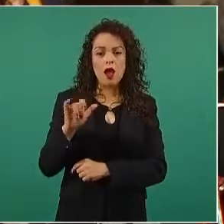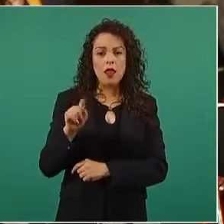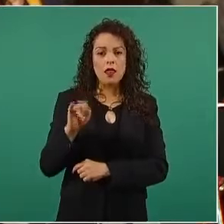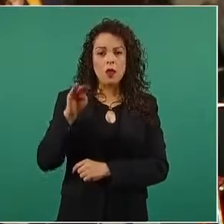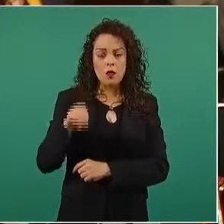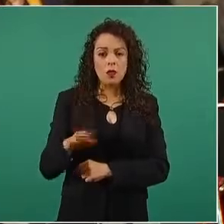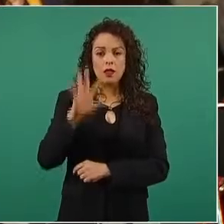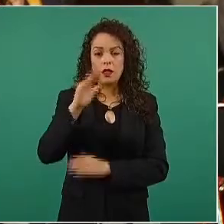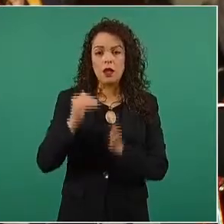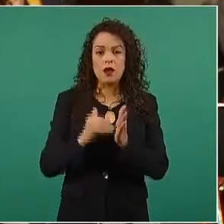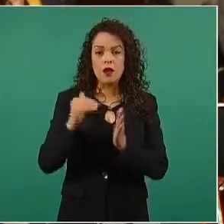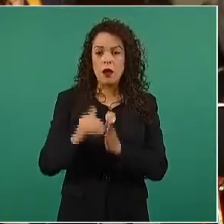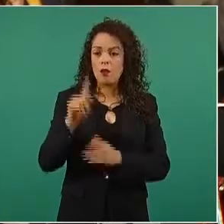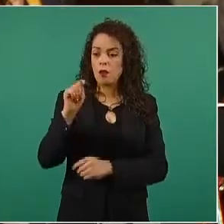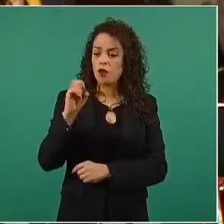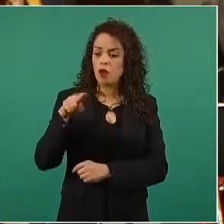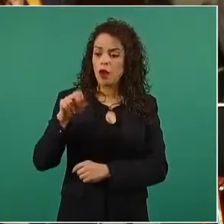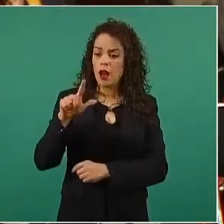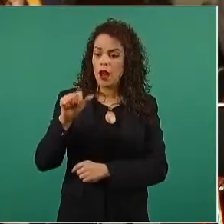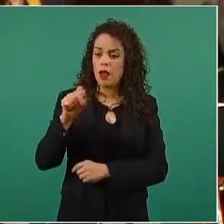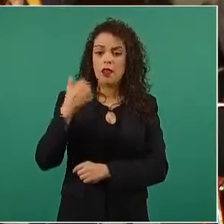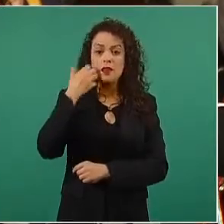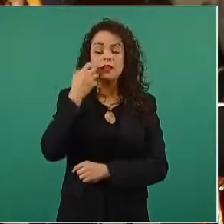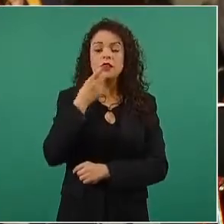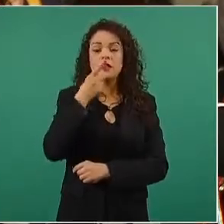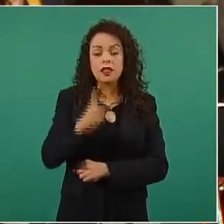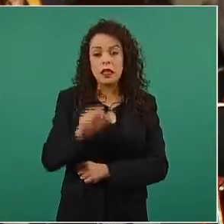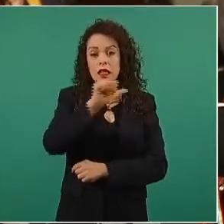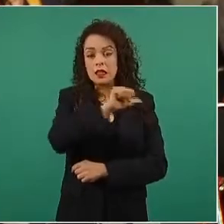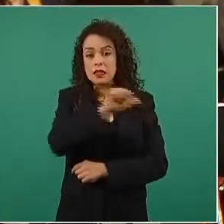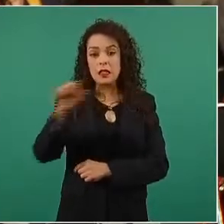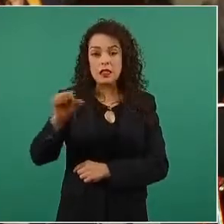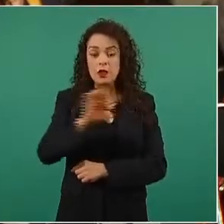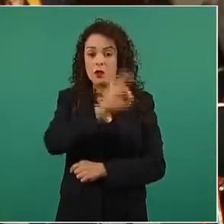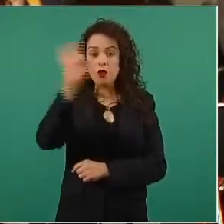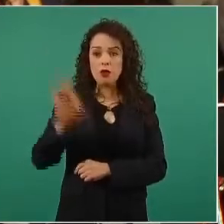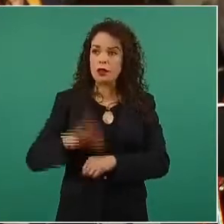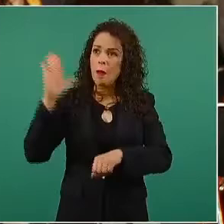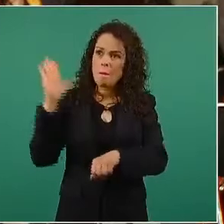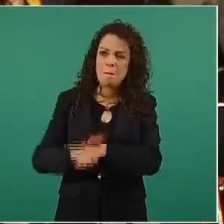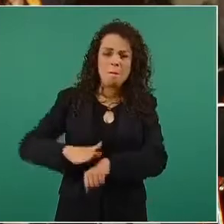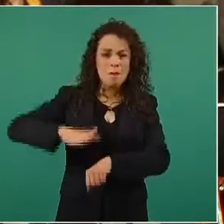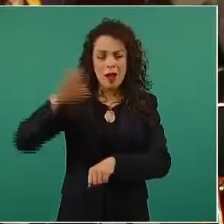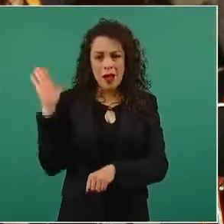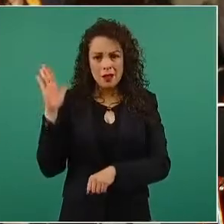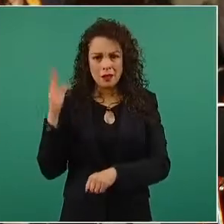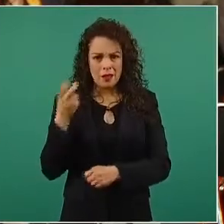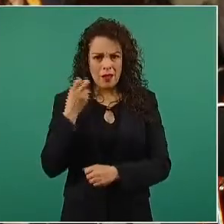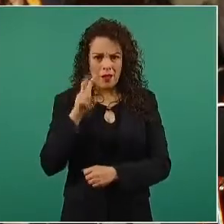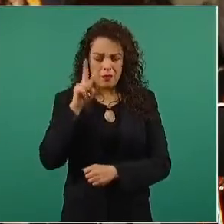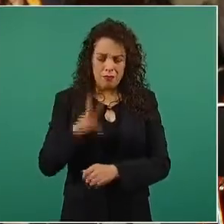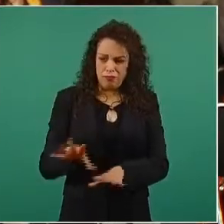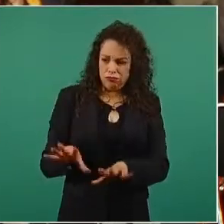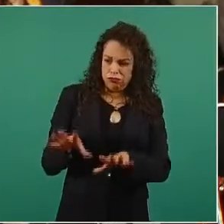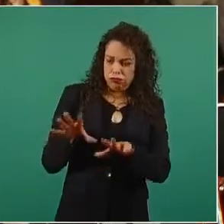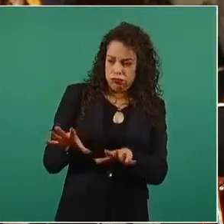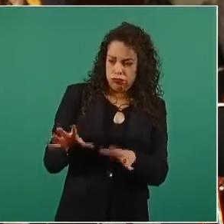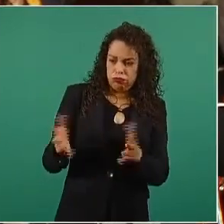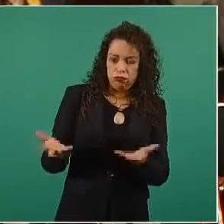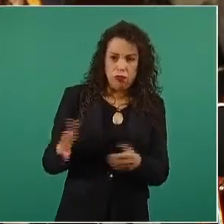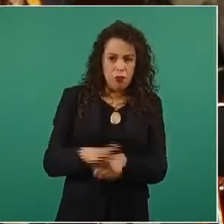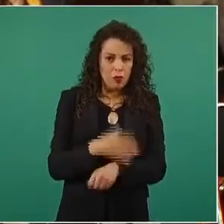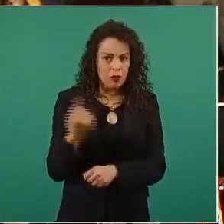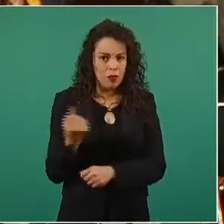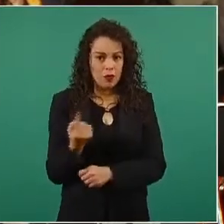de toneladas, es decir, 600% más que las cifras. Y esto llama mucho la atención porque